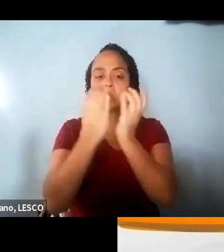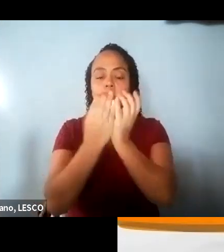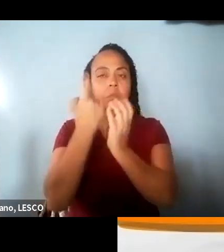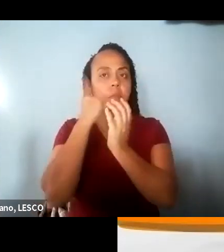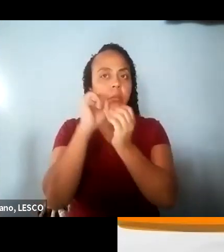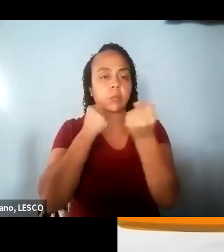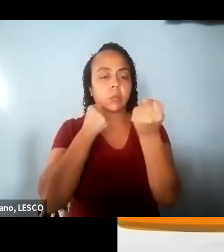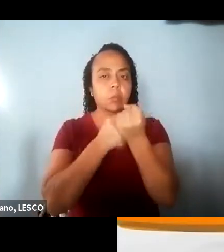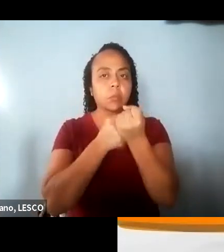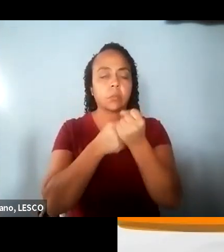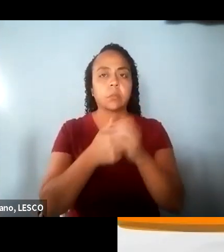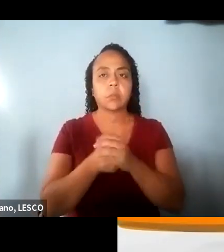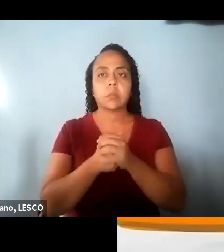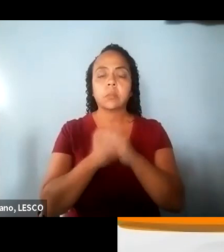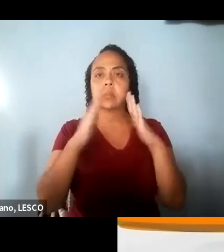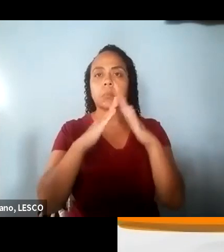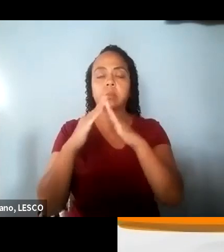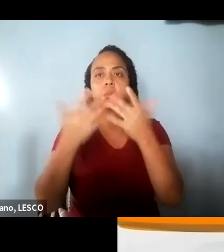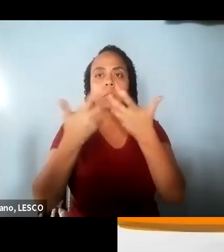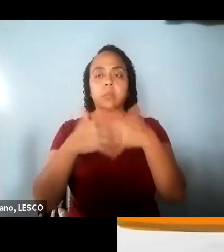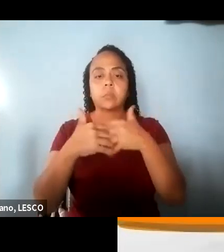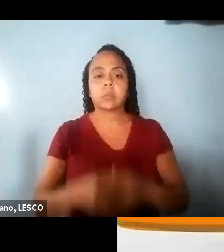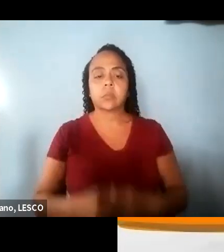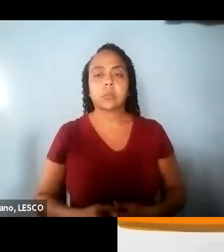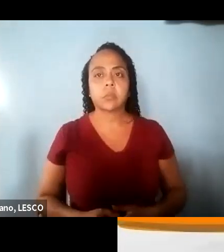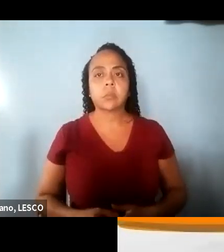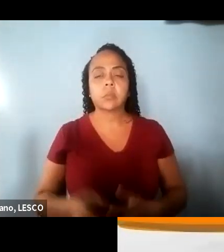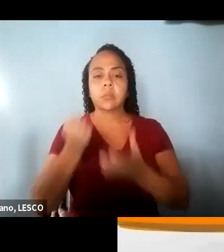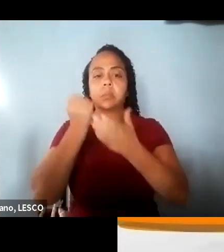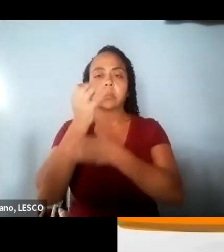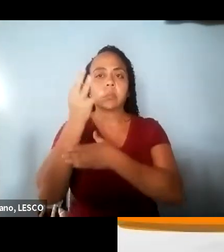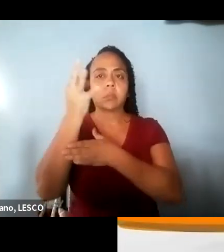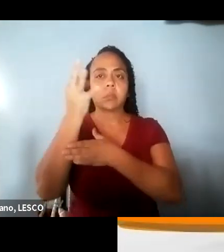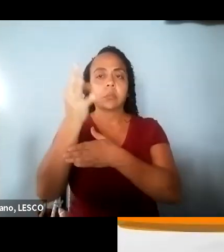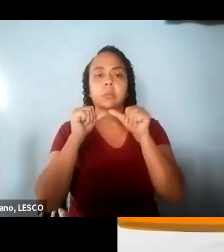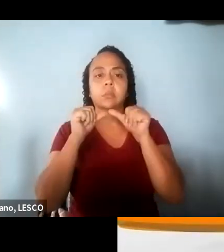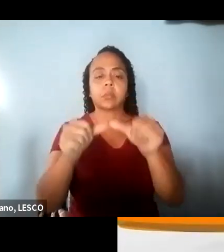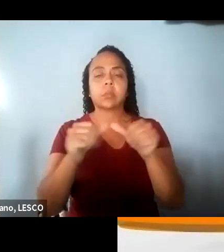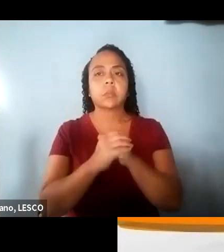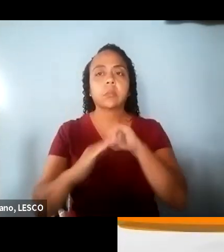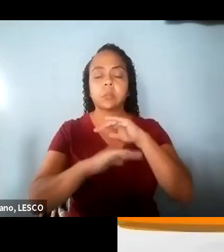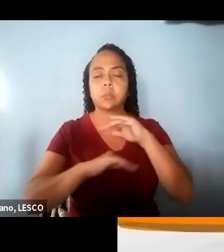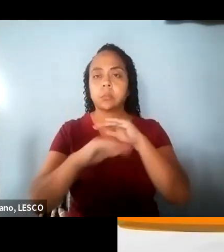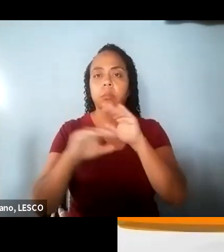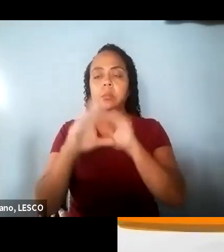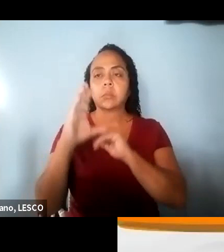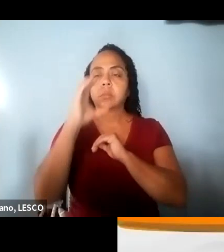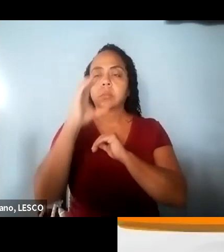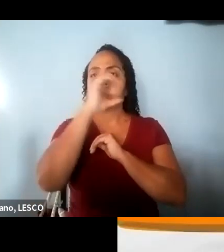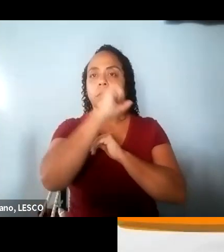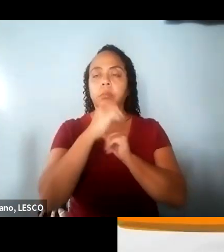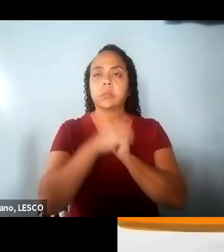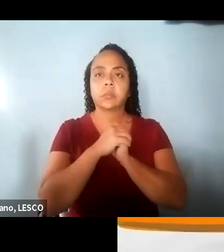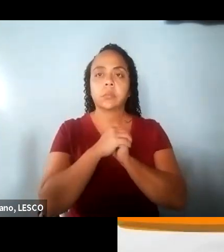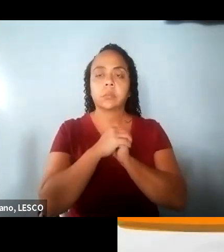de una comunidad empresarial que invierta en un futuro sostenible basado en la identificación en la identificación